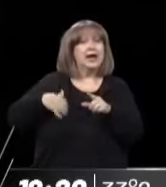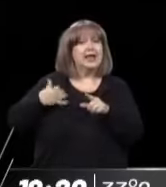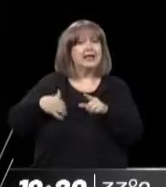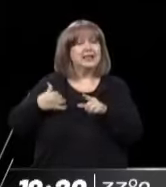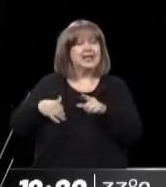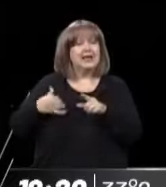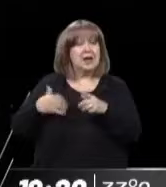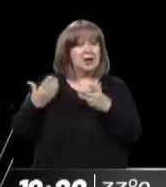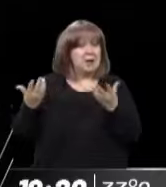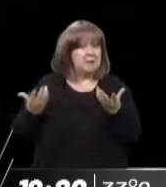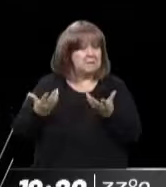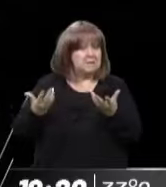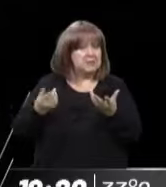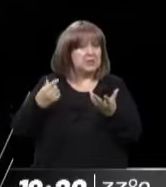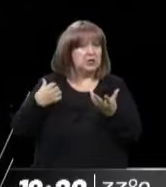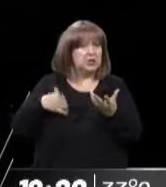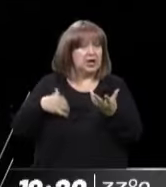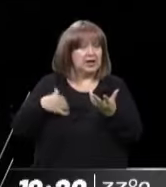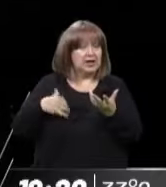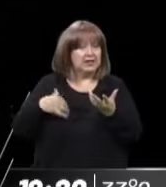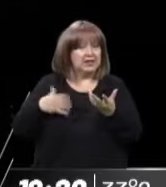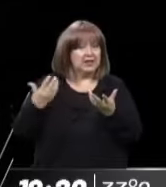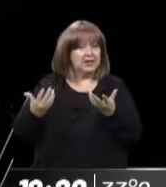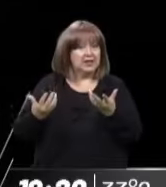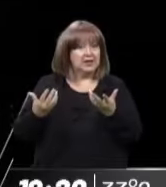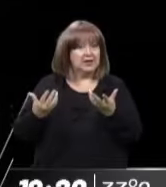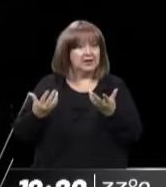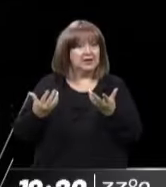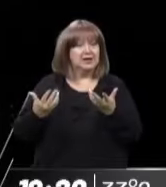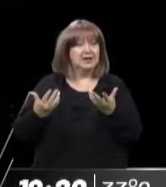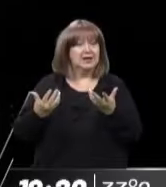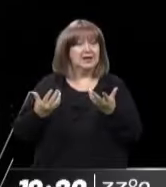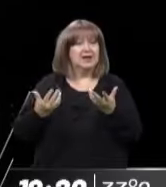Qué elegante, digo, aprovechemos el momento, ponemos una cancioncita.